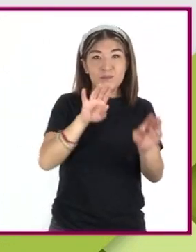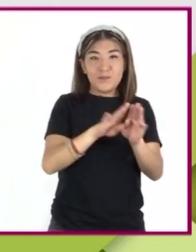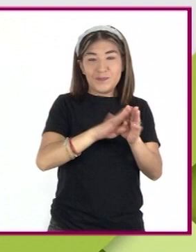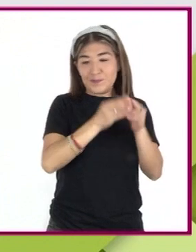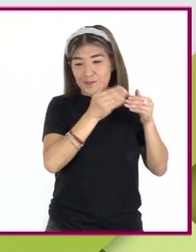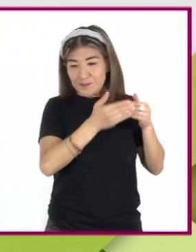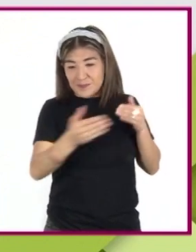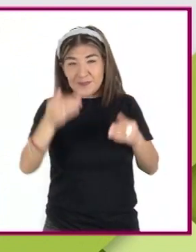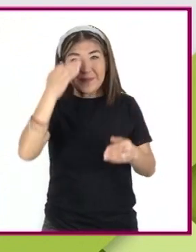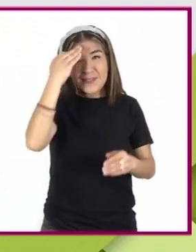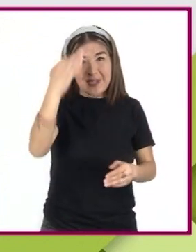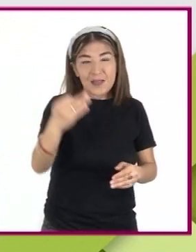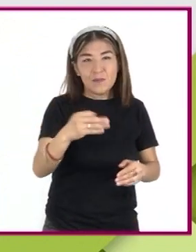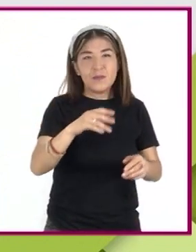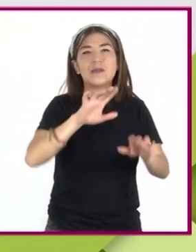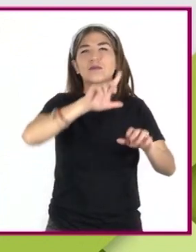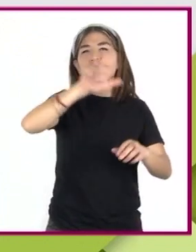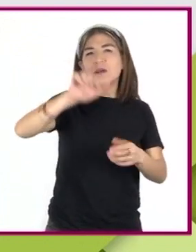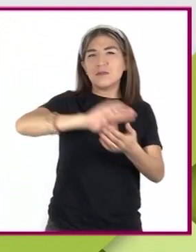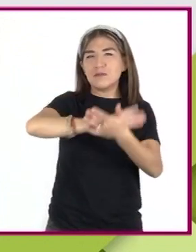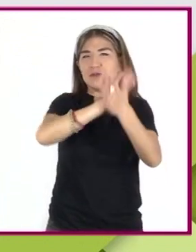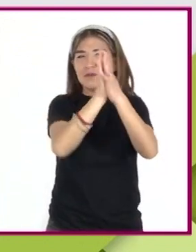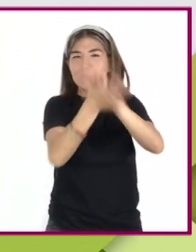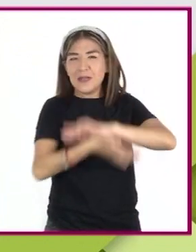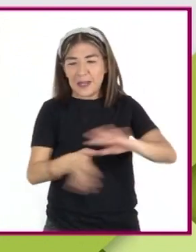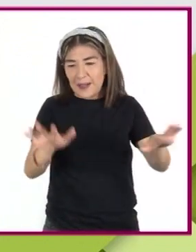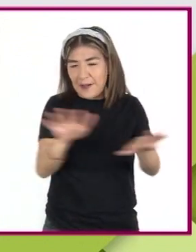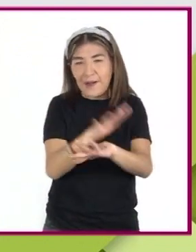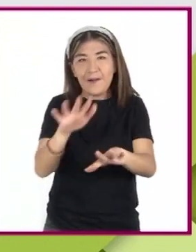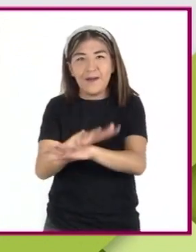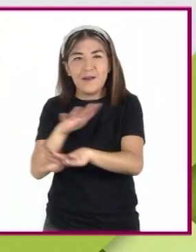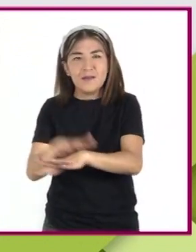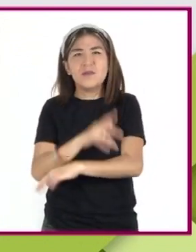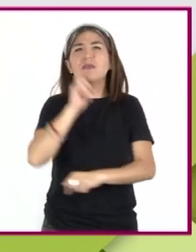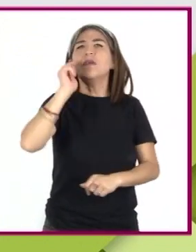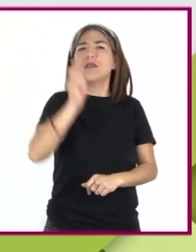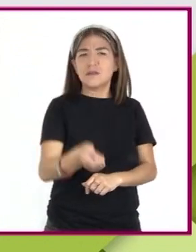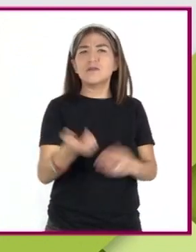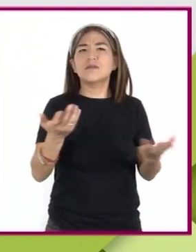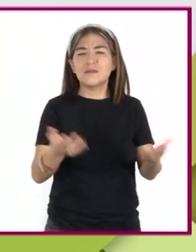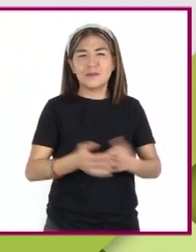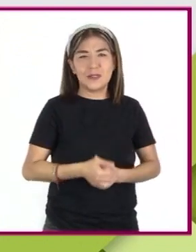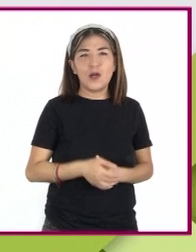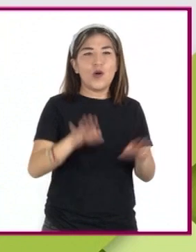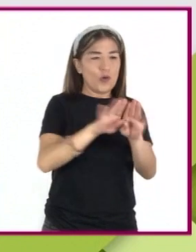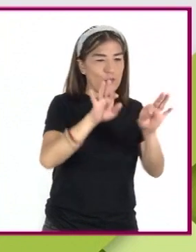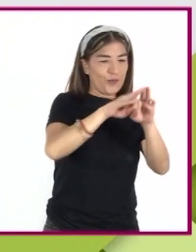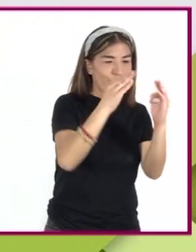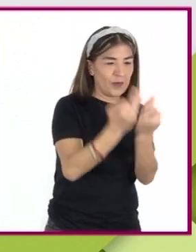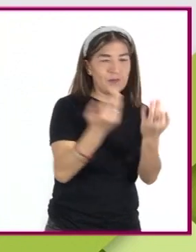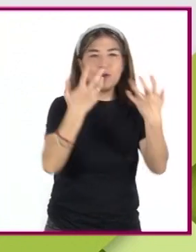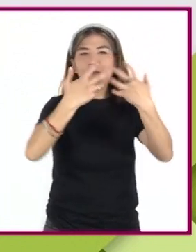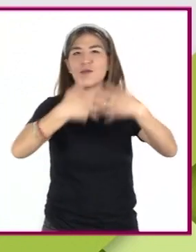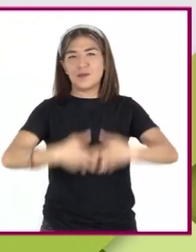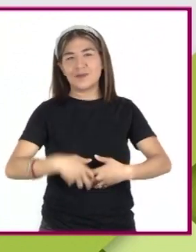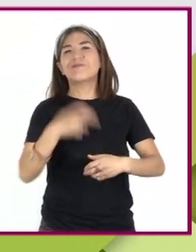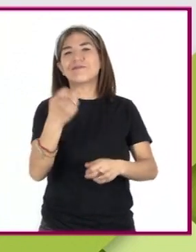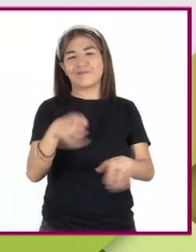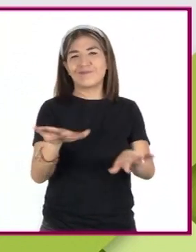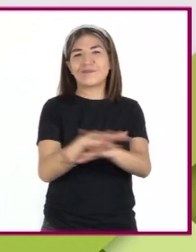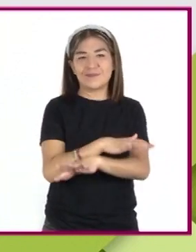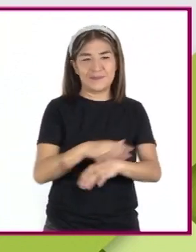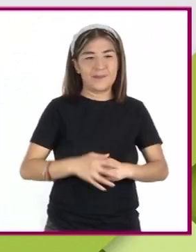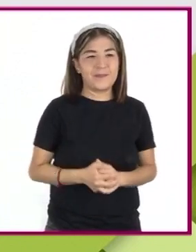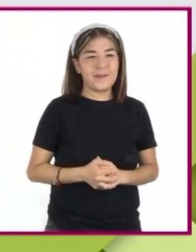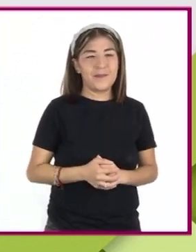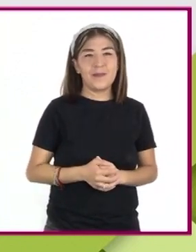se diferencian. La diferenciación celular da lugar a cambios en la estructura y función.